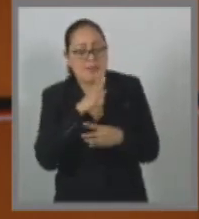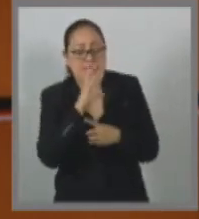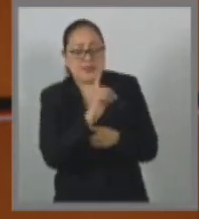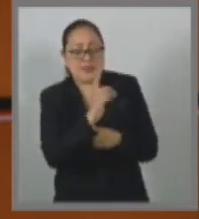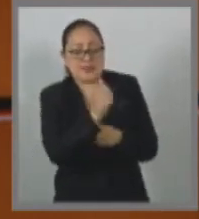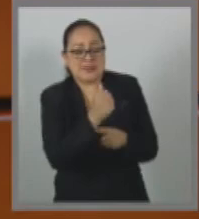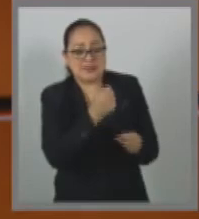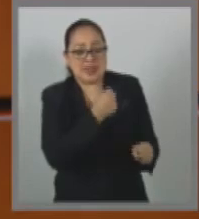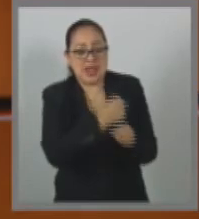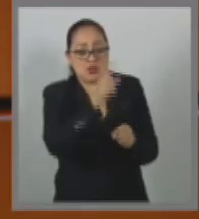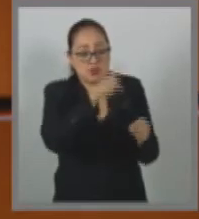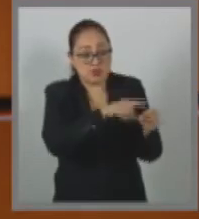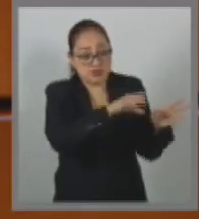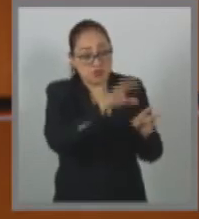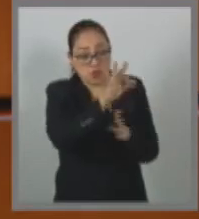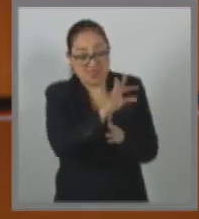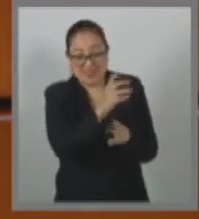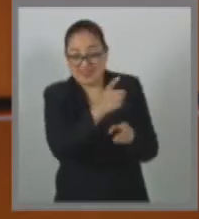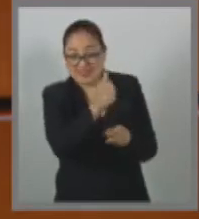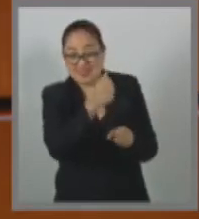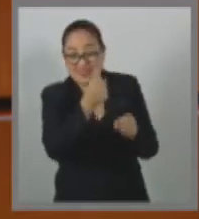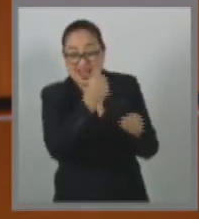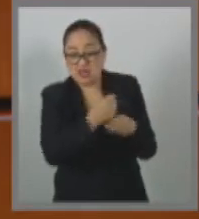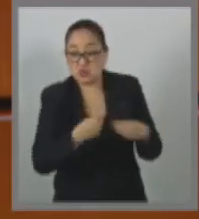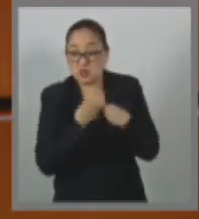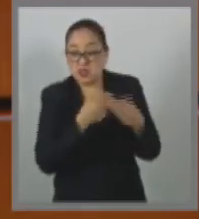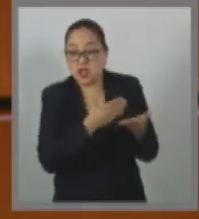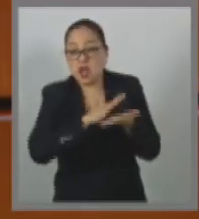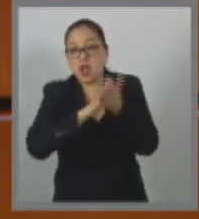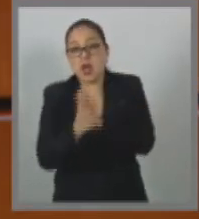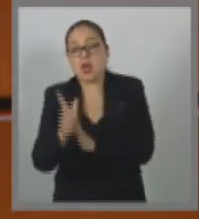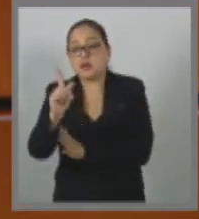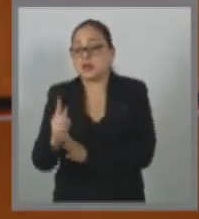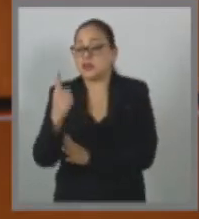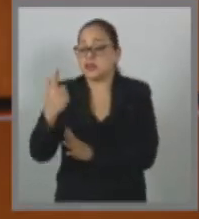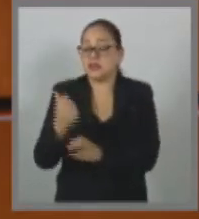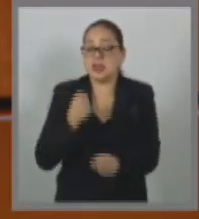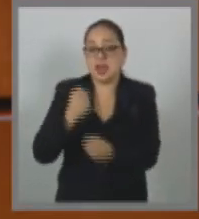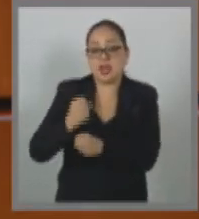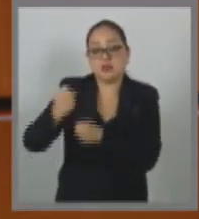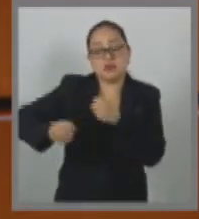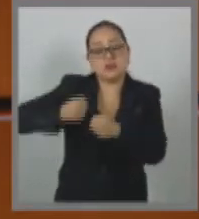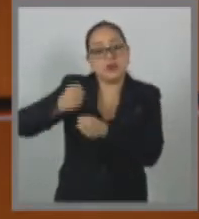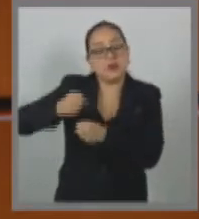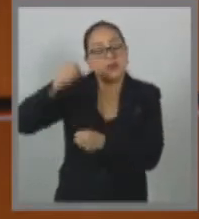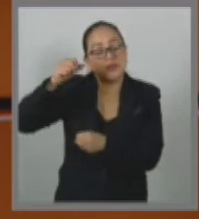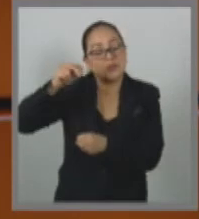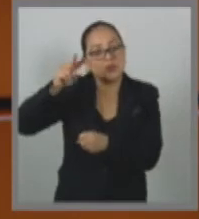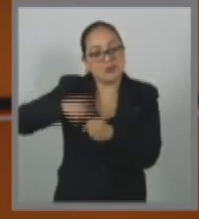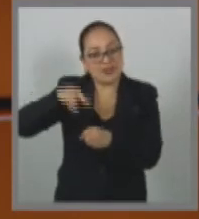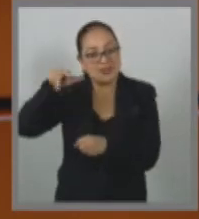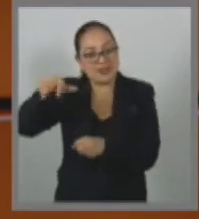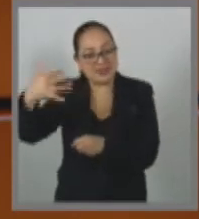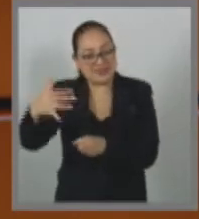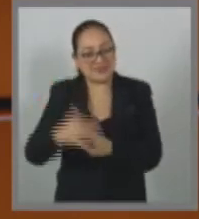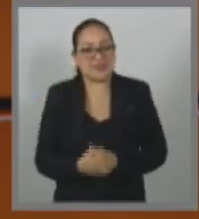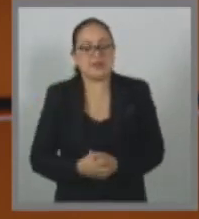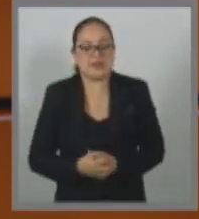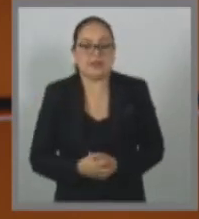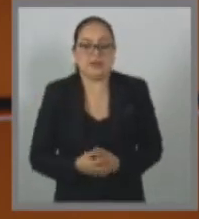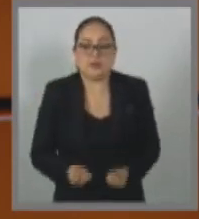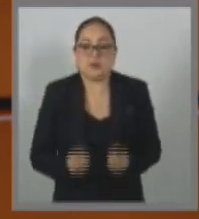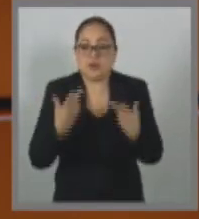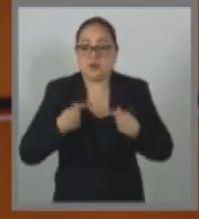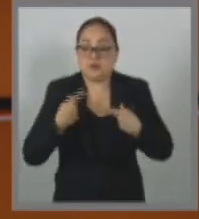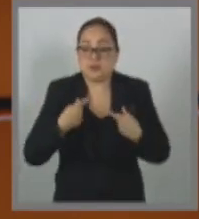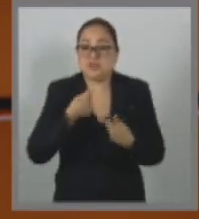años en 1940 a casi 77 años en el 2015. La mortalidad infantil pasó